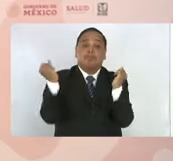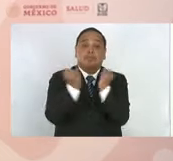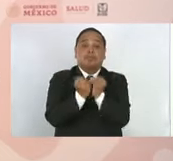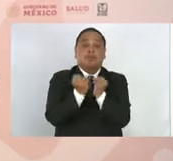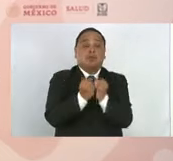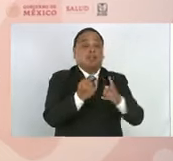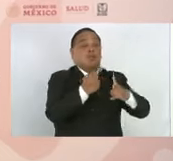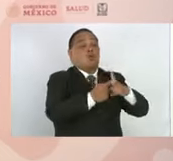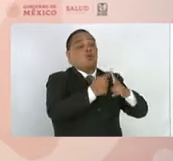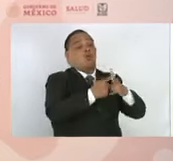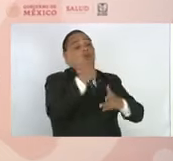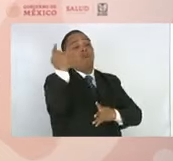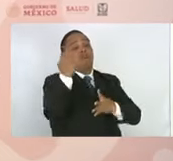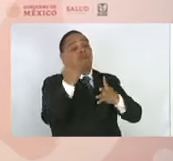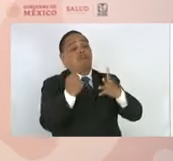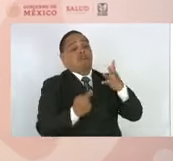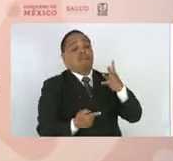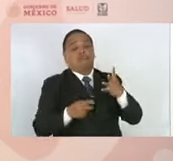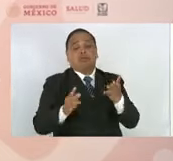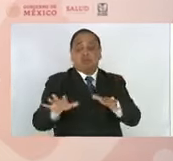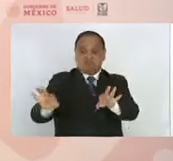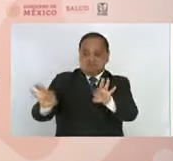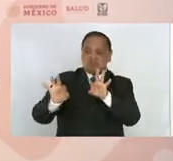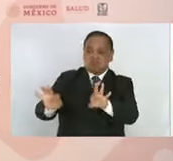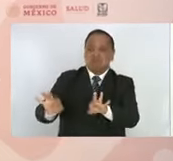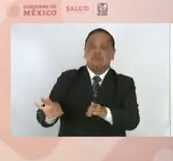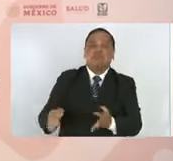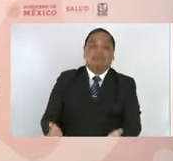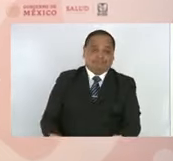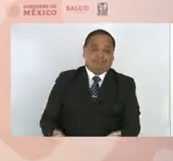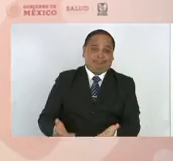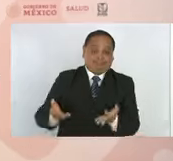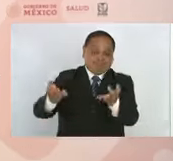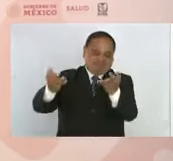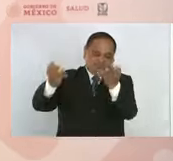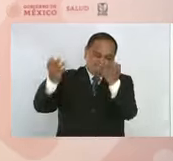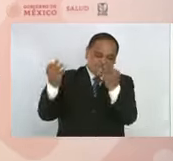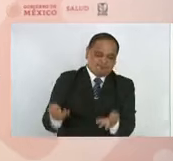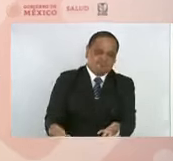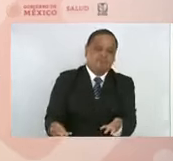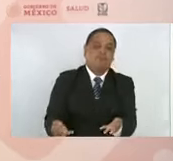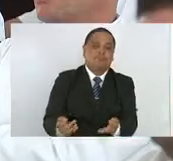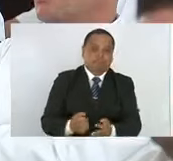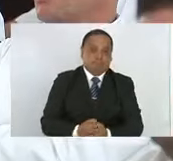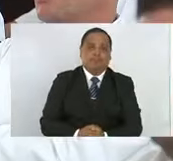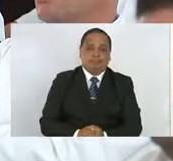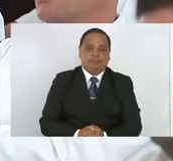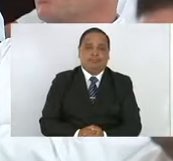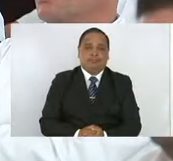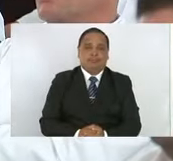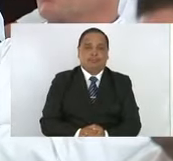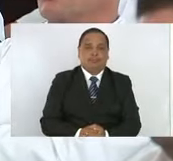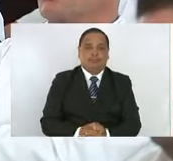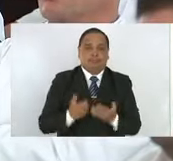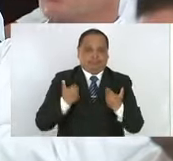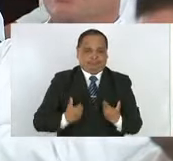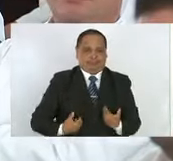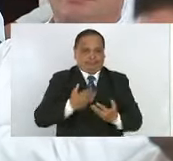no lo dice todo, con calidad se hizo cualitativo este esfuerzo. También quiero